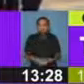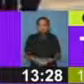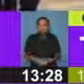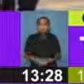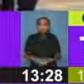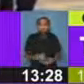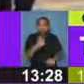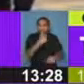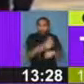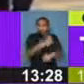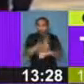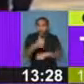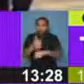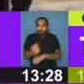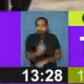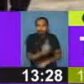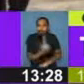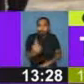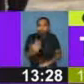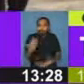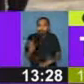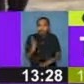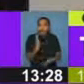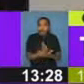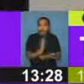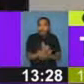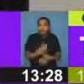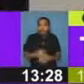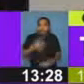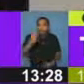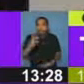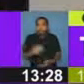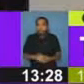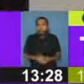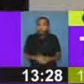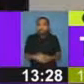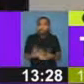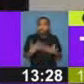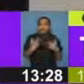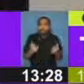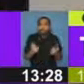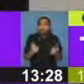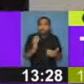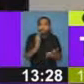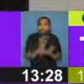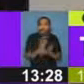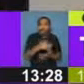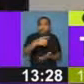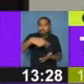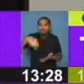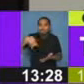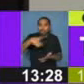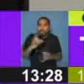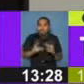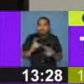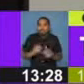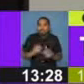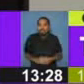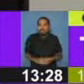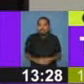donde hay que garantizarle a los chicos la educación básicamente y la salud y las condiciones de vida